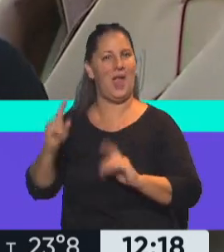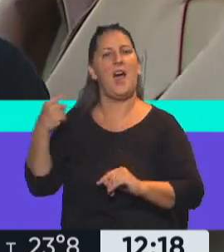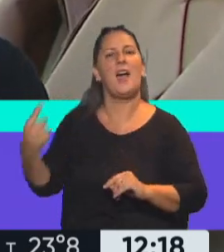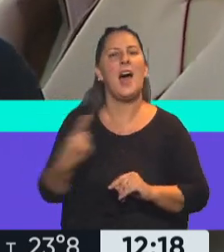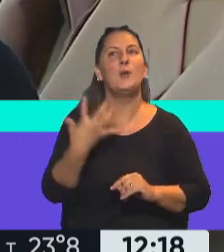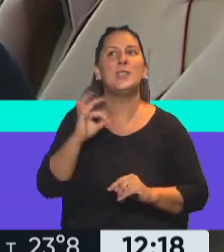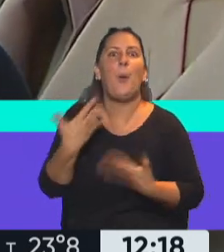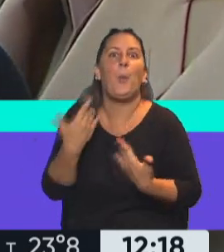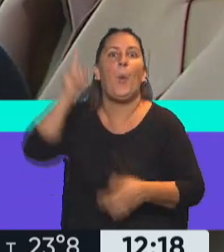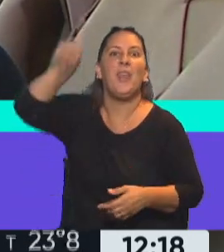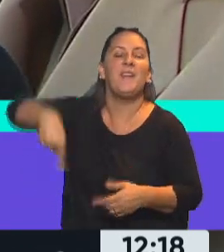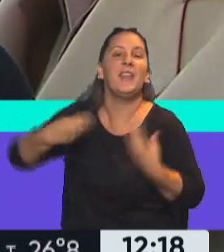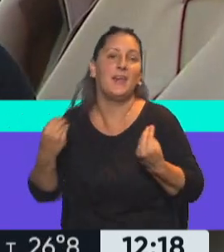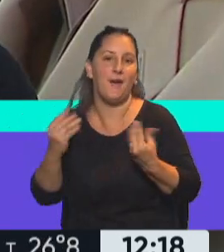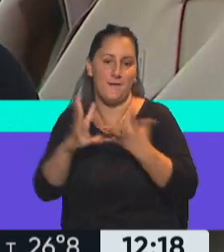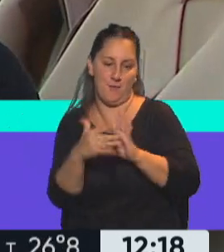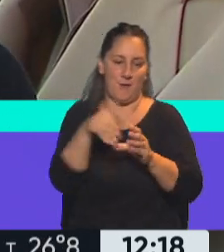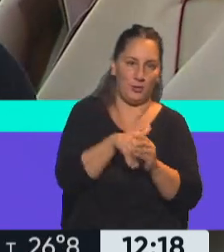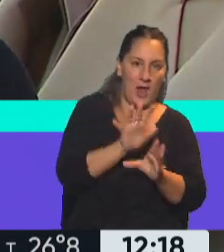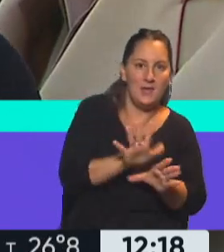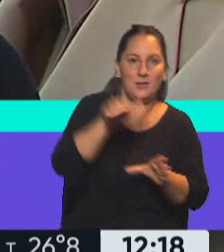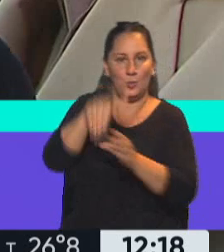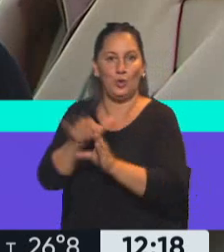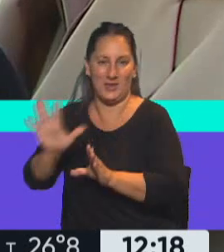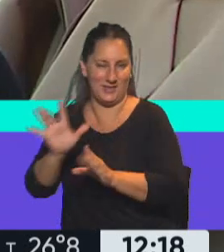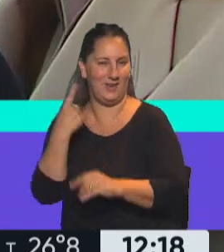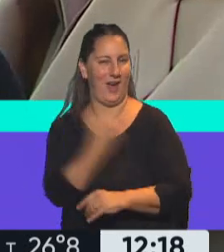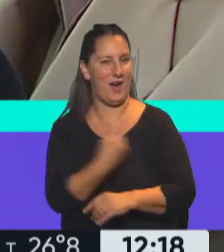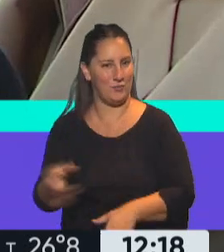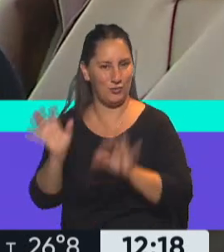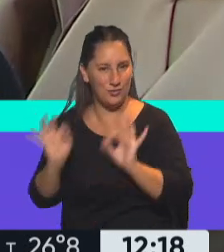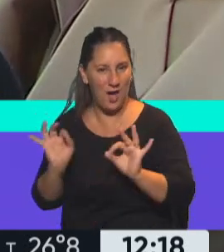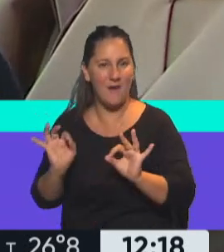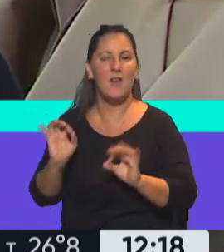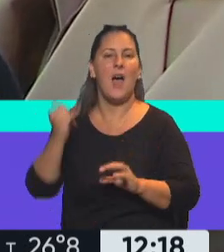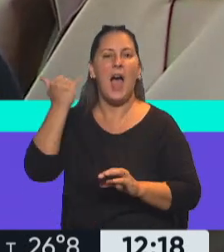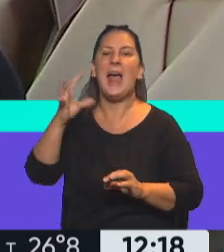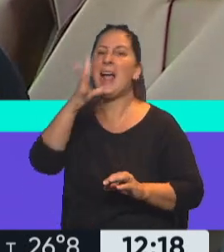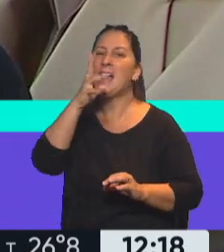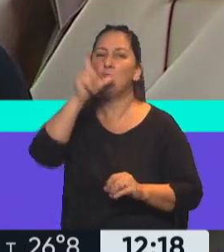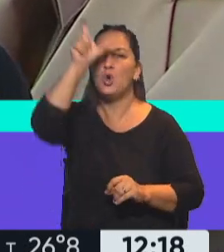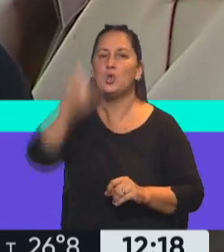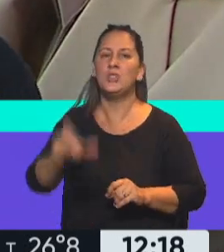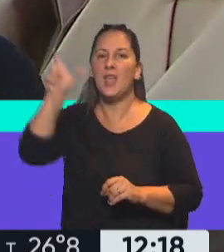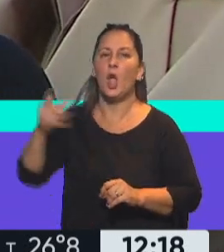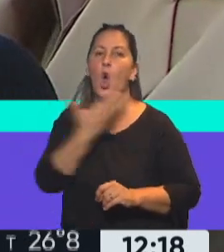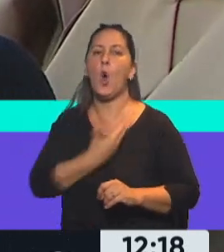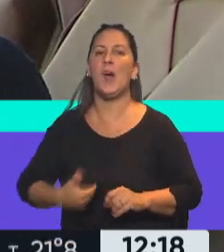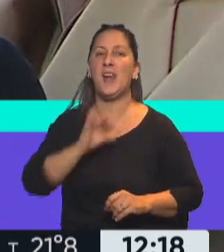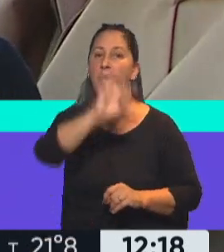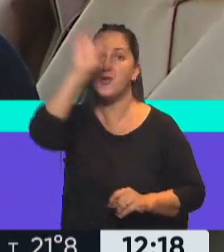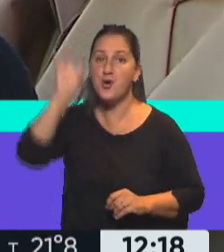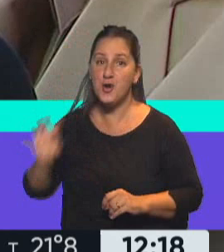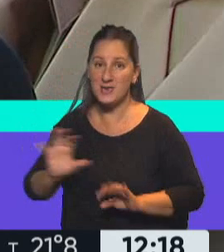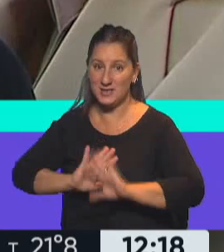las consecuencias de poder votar de una forma o de la otra. Ustedes no se olviden que allí hubo 14 gobernadores, y aparte yo no escuché ningún gobernador que se haya